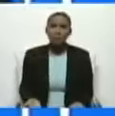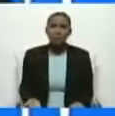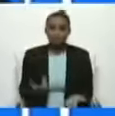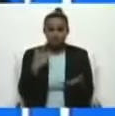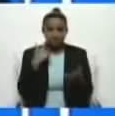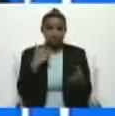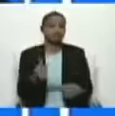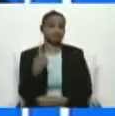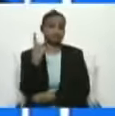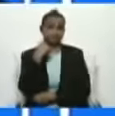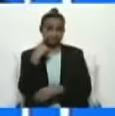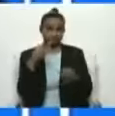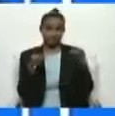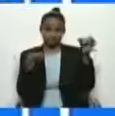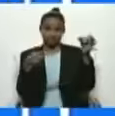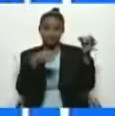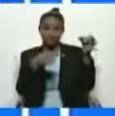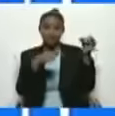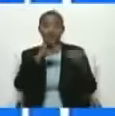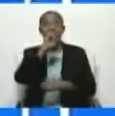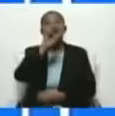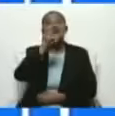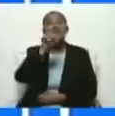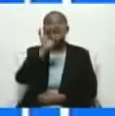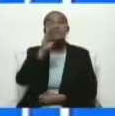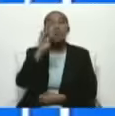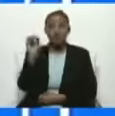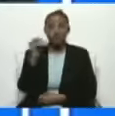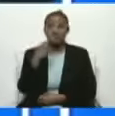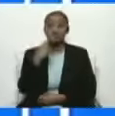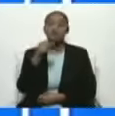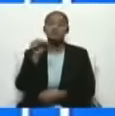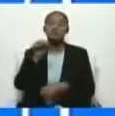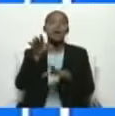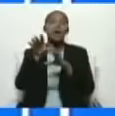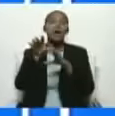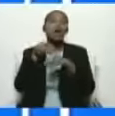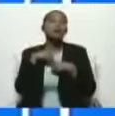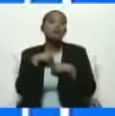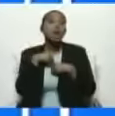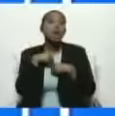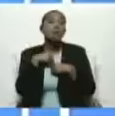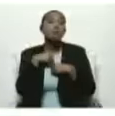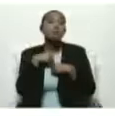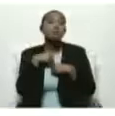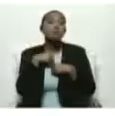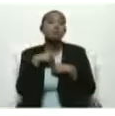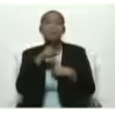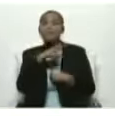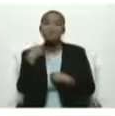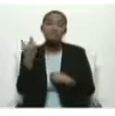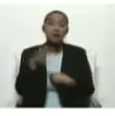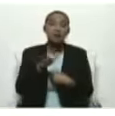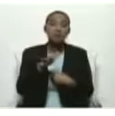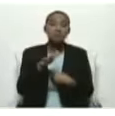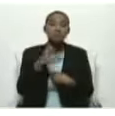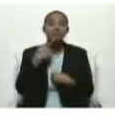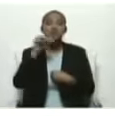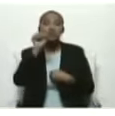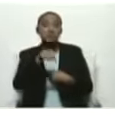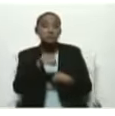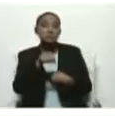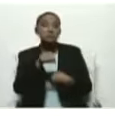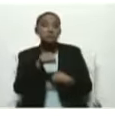Infobae, Xóchitl Gálvez reconoce su derrota. Xóchitl Gálvez impugnará el resultado. Reconoce,